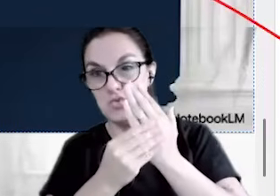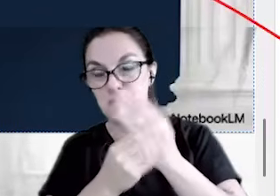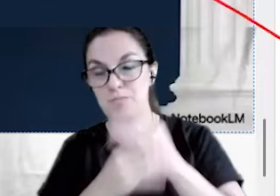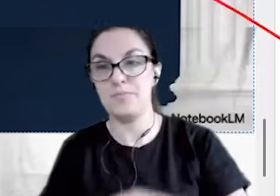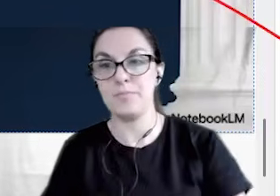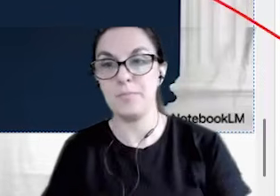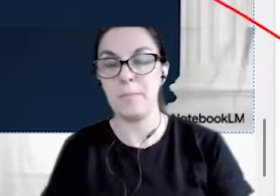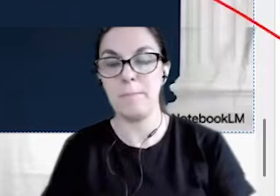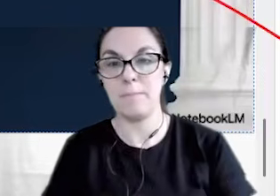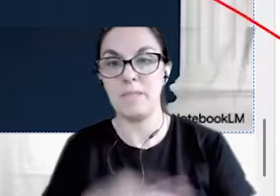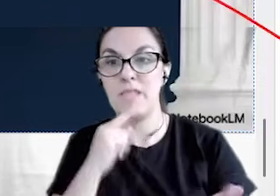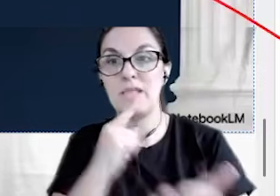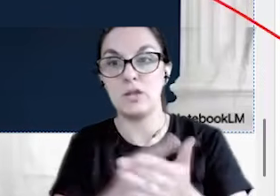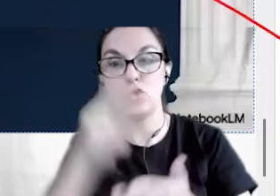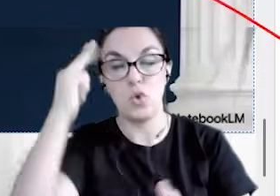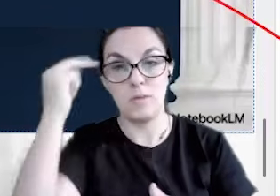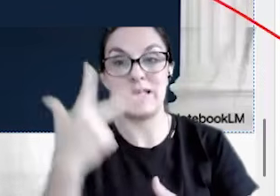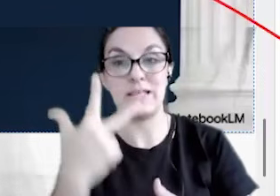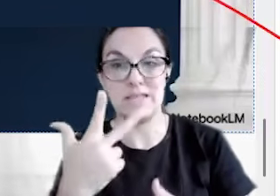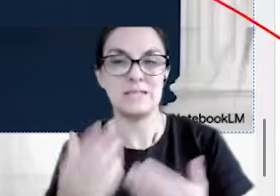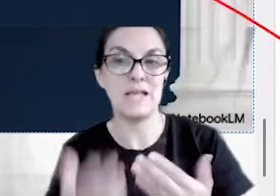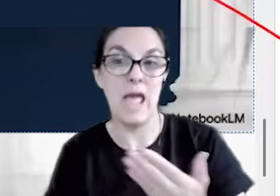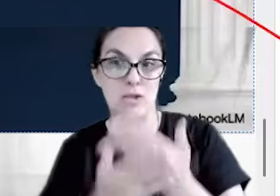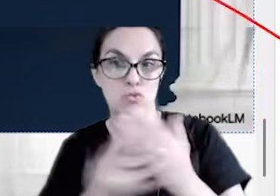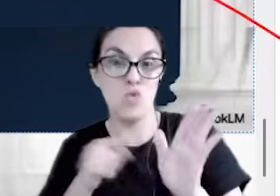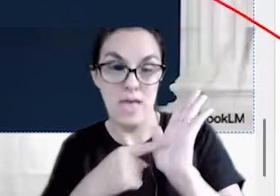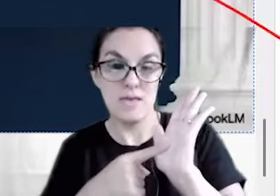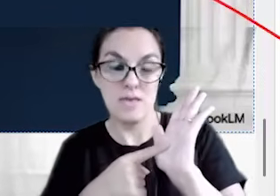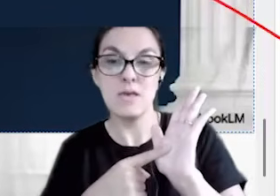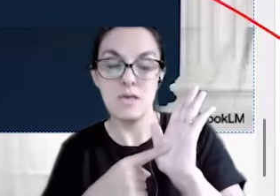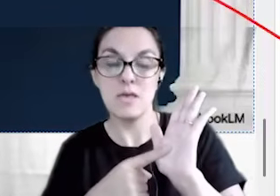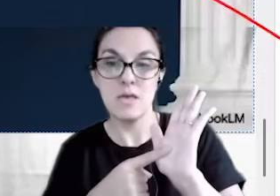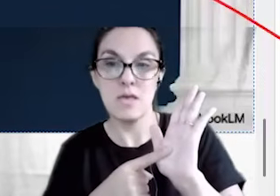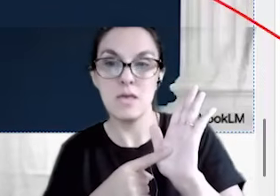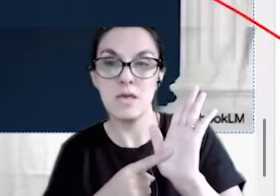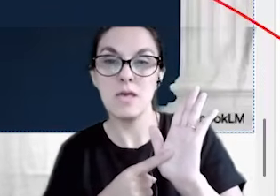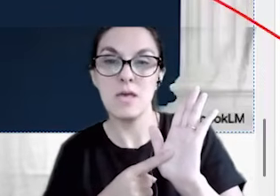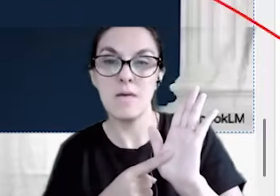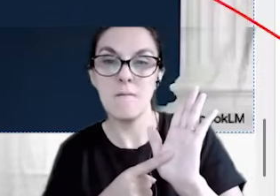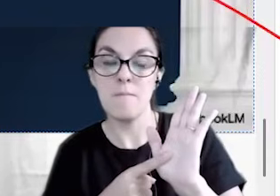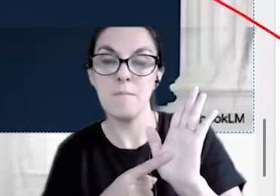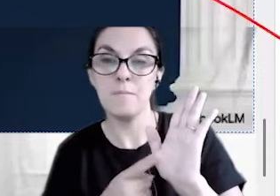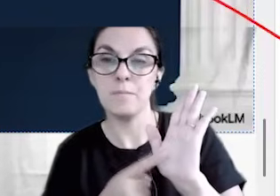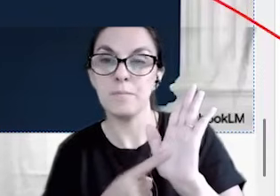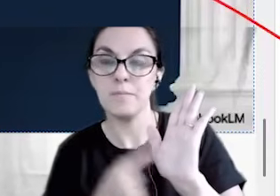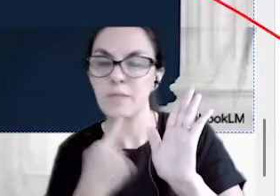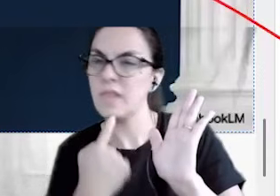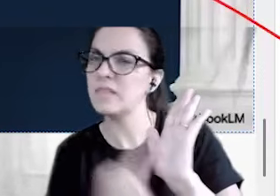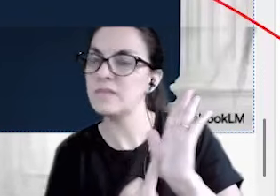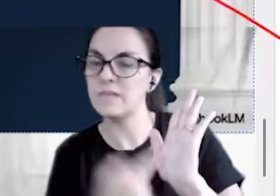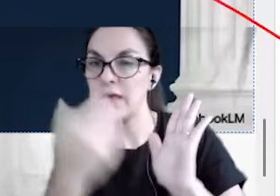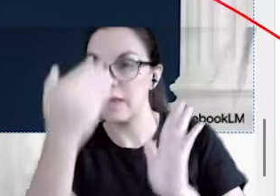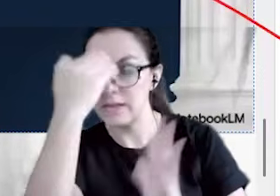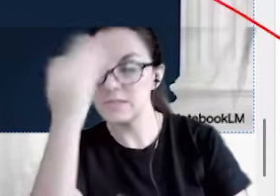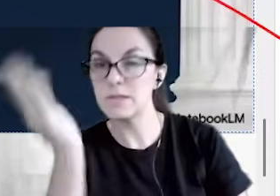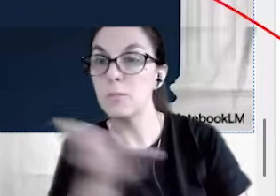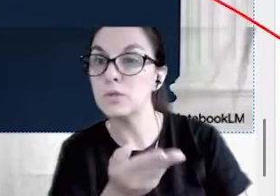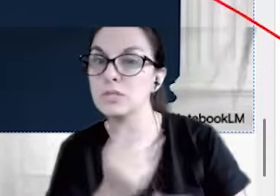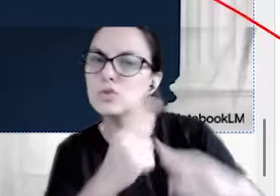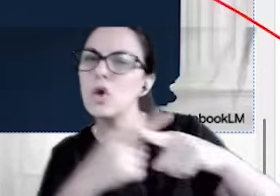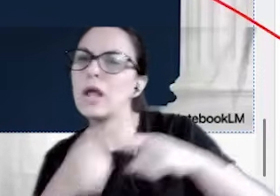del decreto 93 y ahí en el anexo del decreto 93 establece que el 15% se calcula